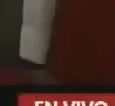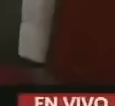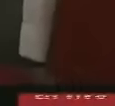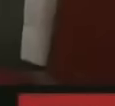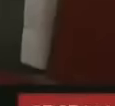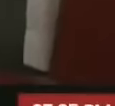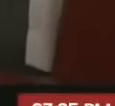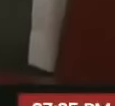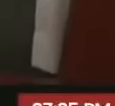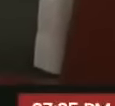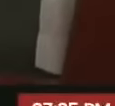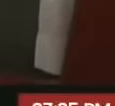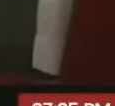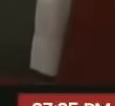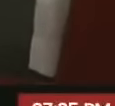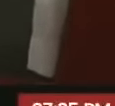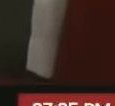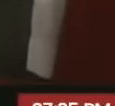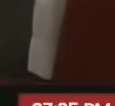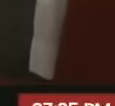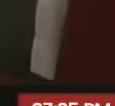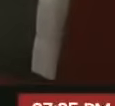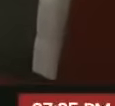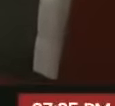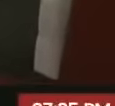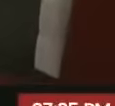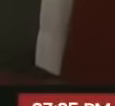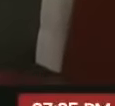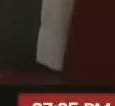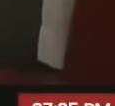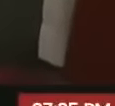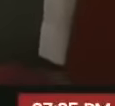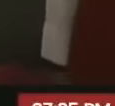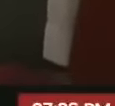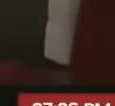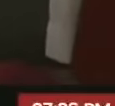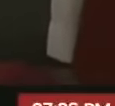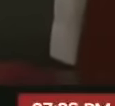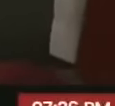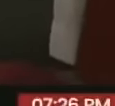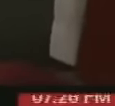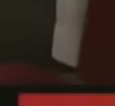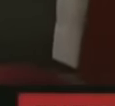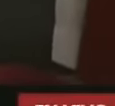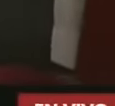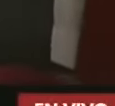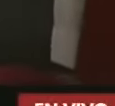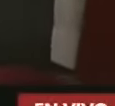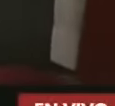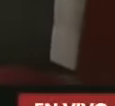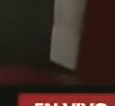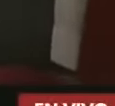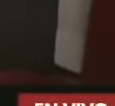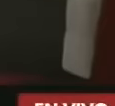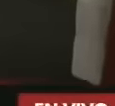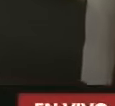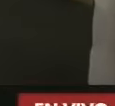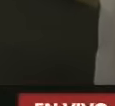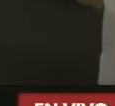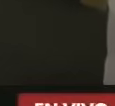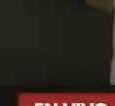Sí. Aquí con nosotros. Venezuela está consagrada al Santísimo Sacramento del altar desde hace más de